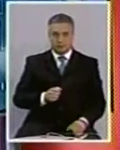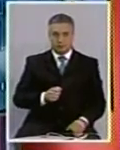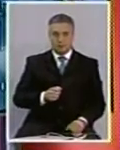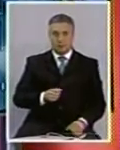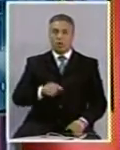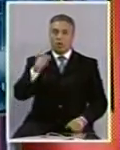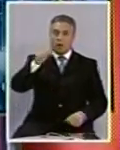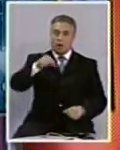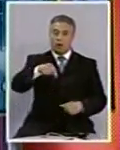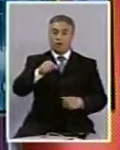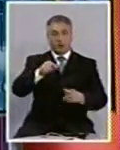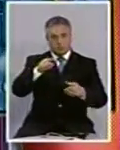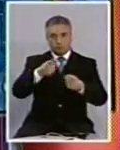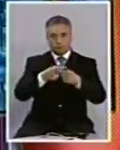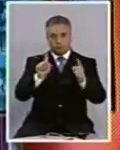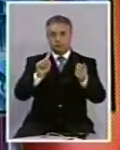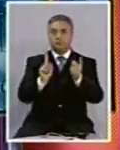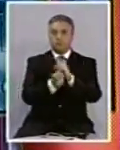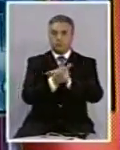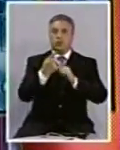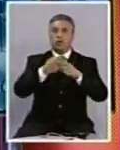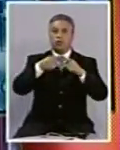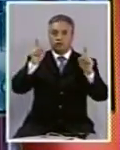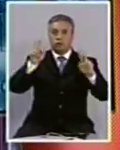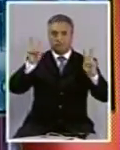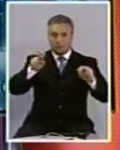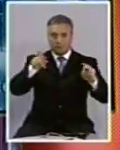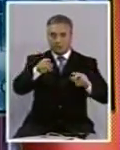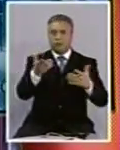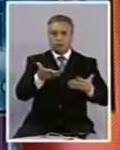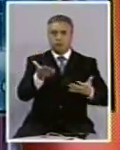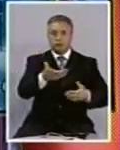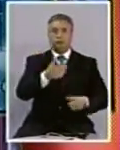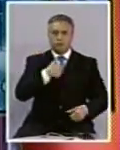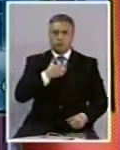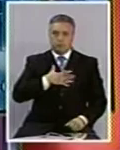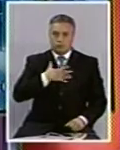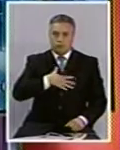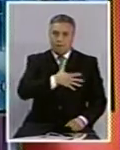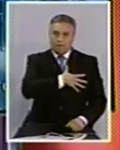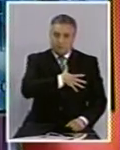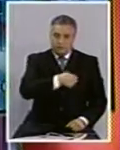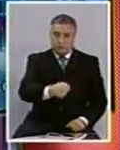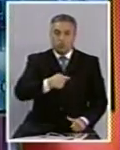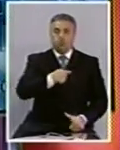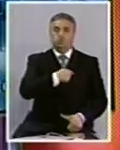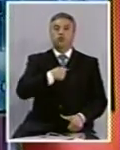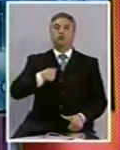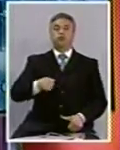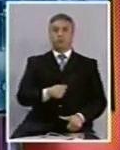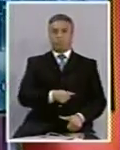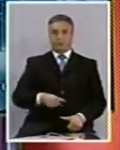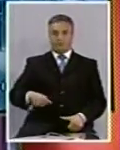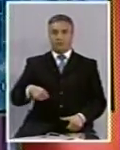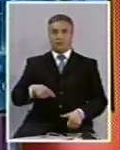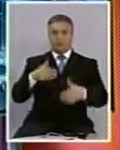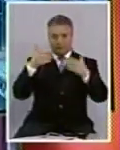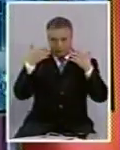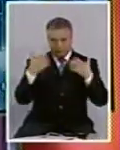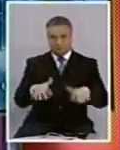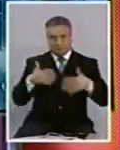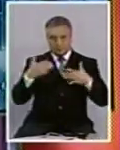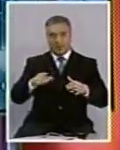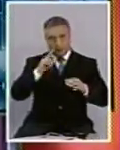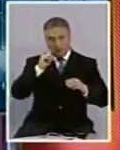Vamos a otro tema que le va a gustar especialmente a los fanáticos de Superman, el hombre de acero, que ya está en la